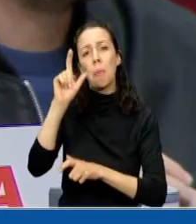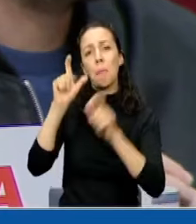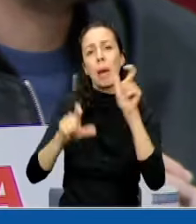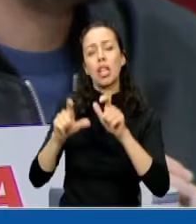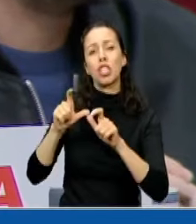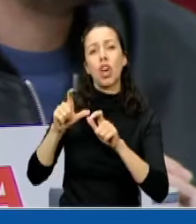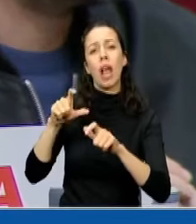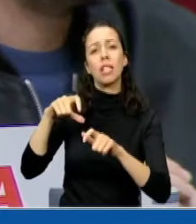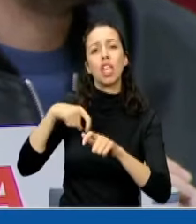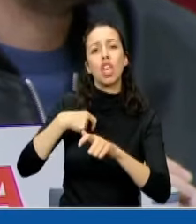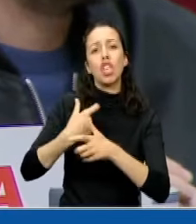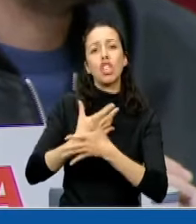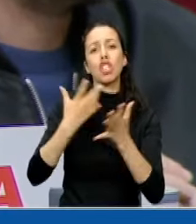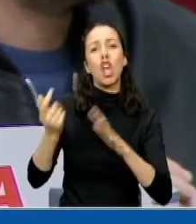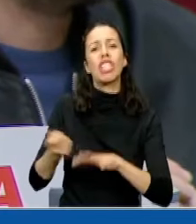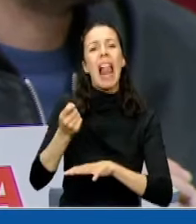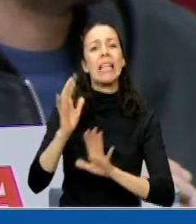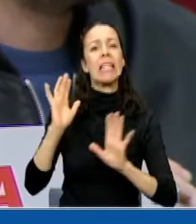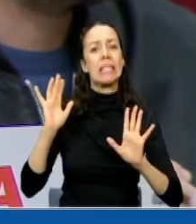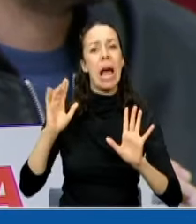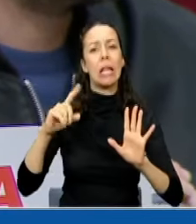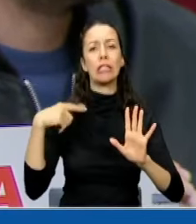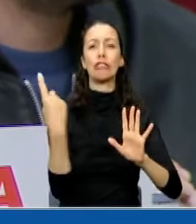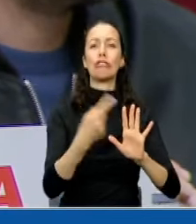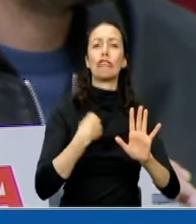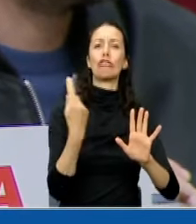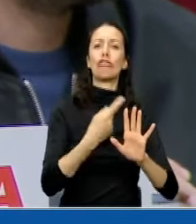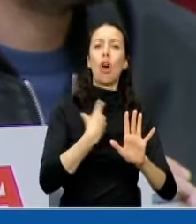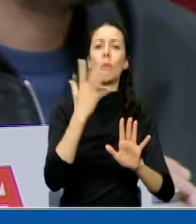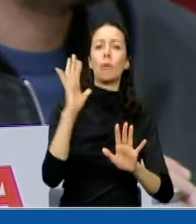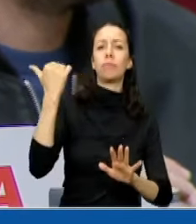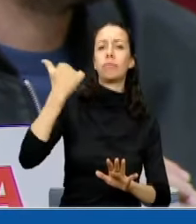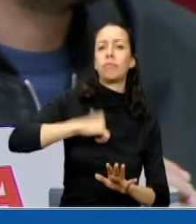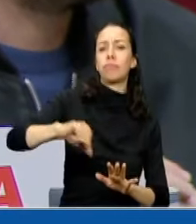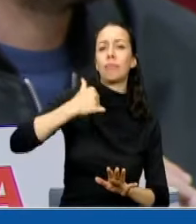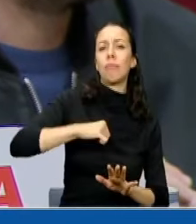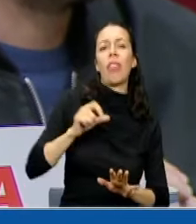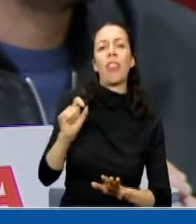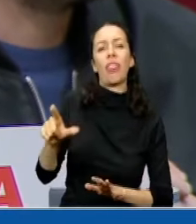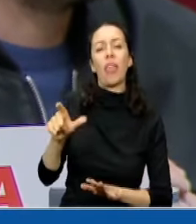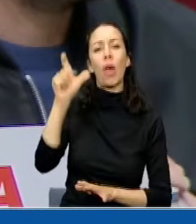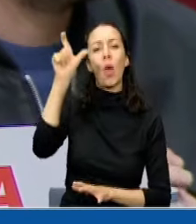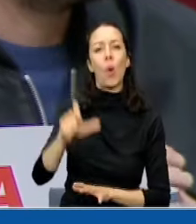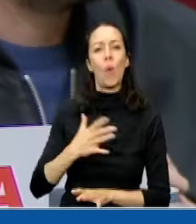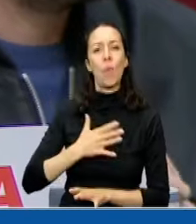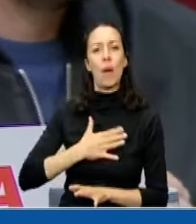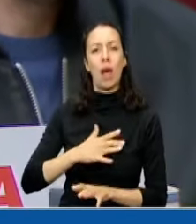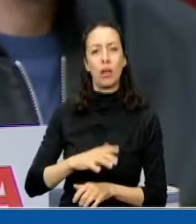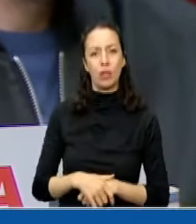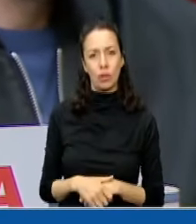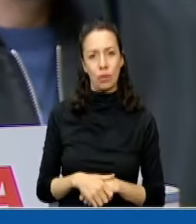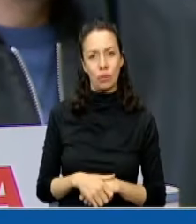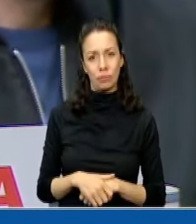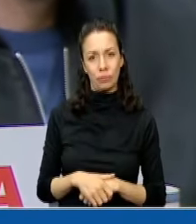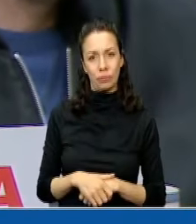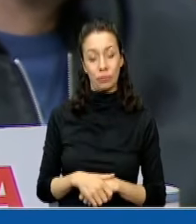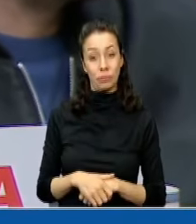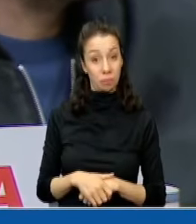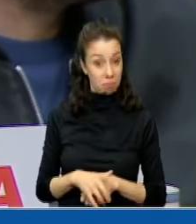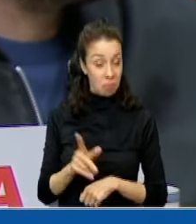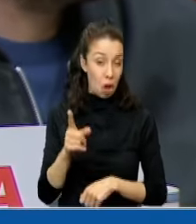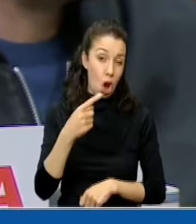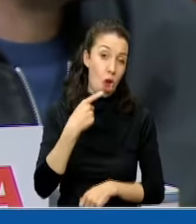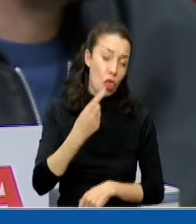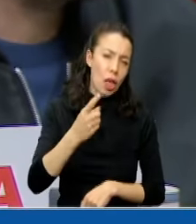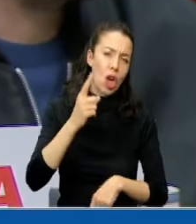socialistas somos excremento humano. Y lo ha dicho, si bien lo ha dicho en una